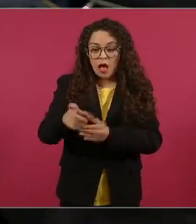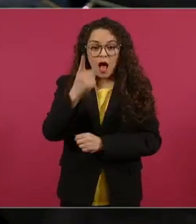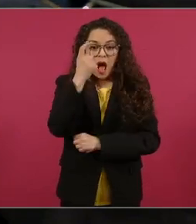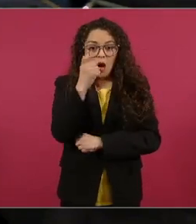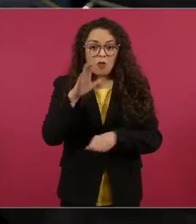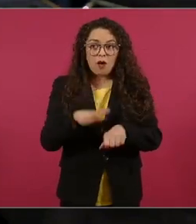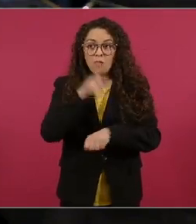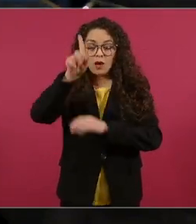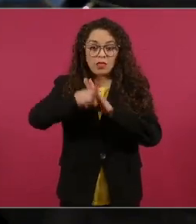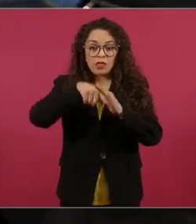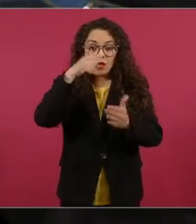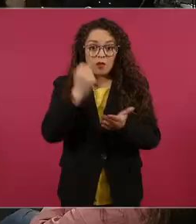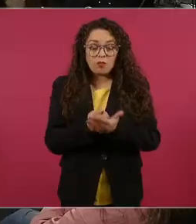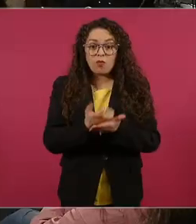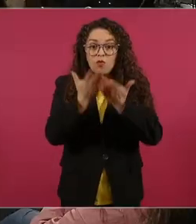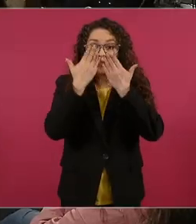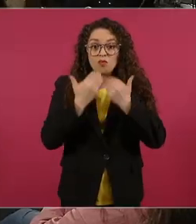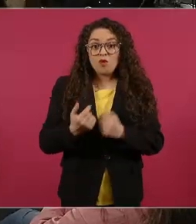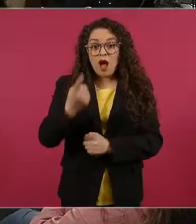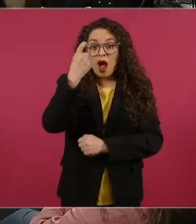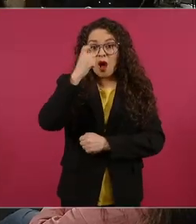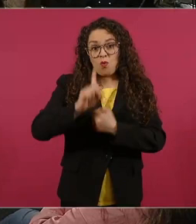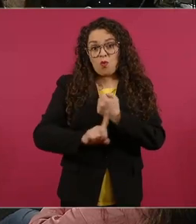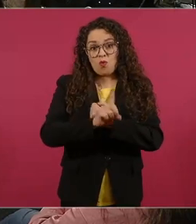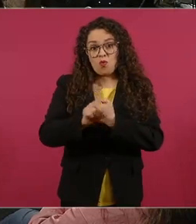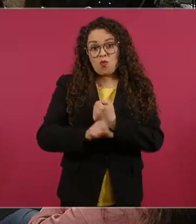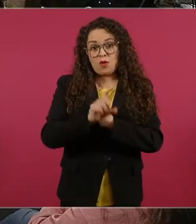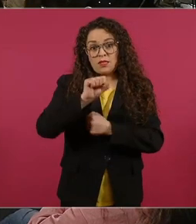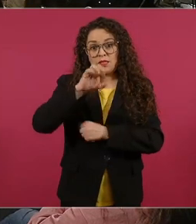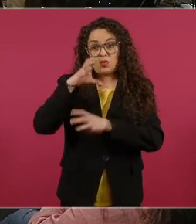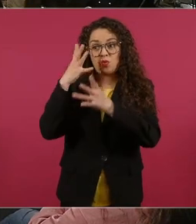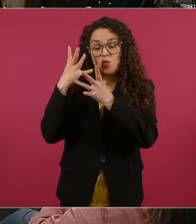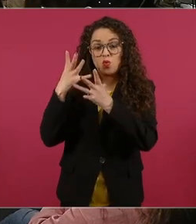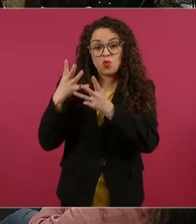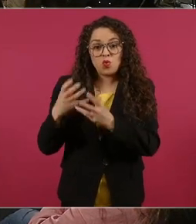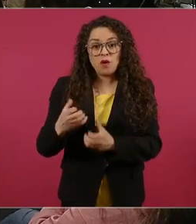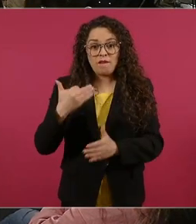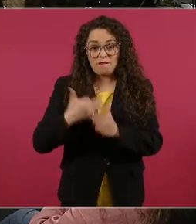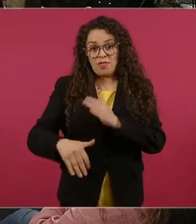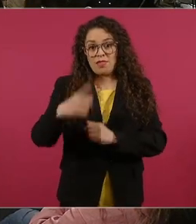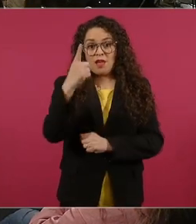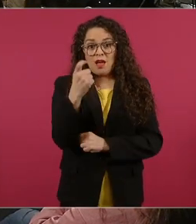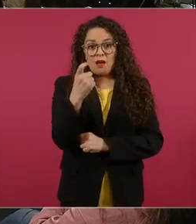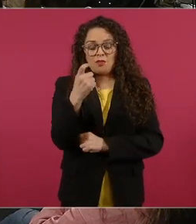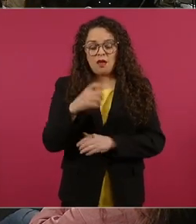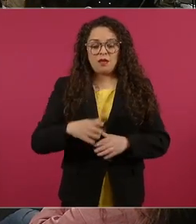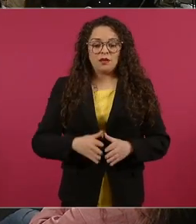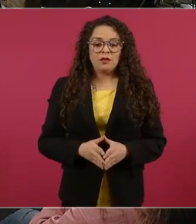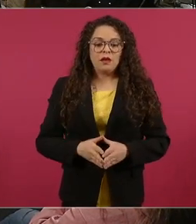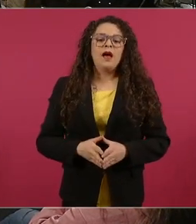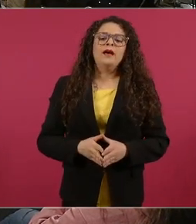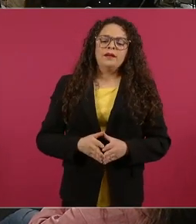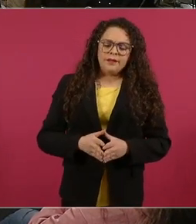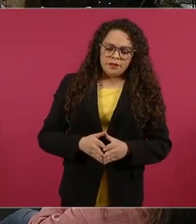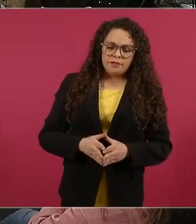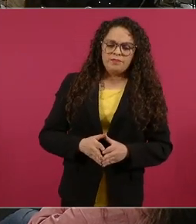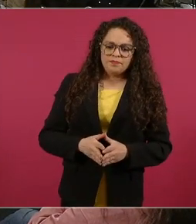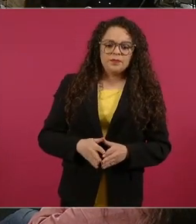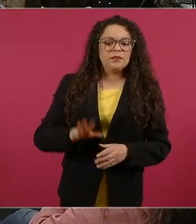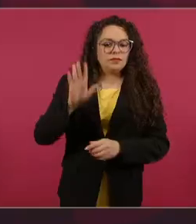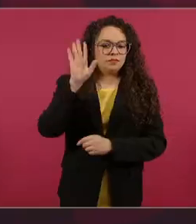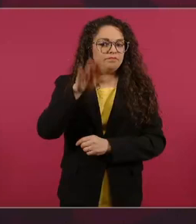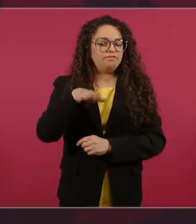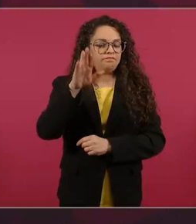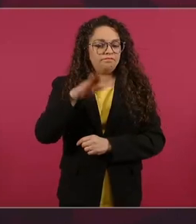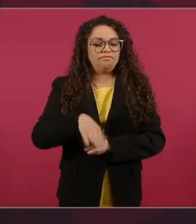agua en Tamaulipas? Bueno, en general la preferencia la tiene